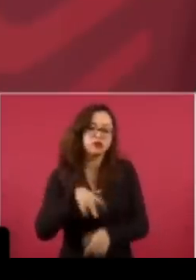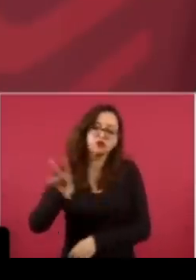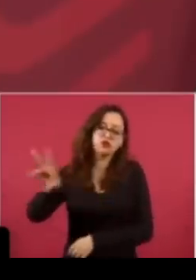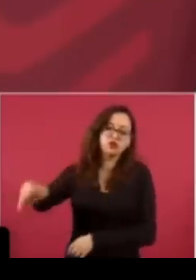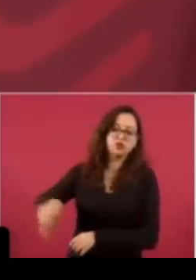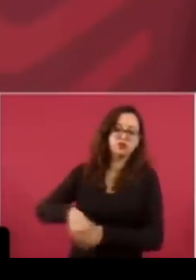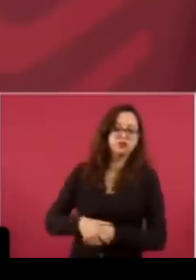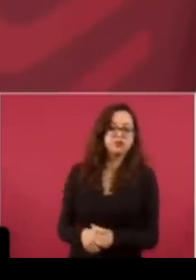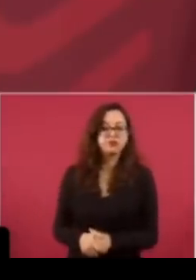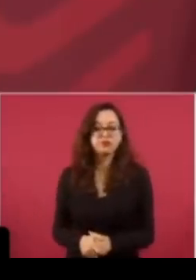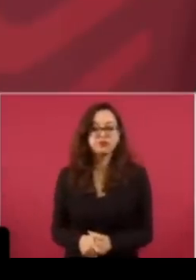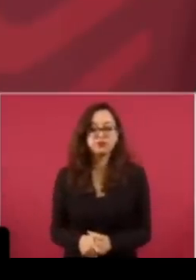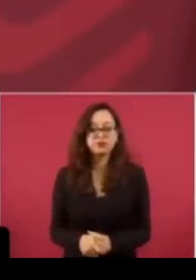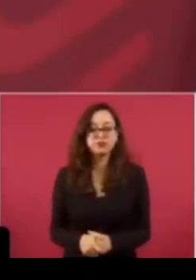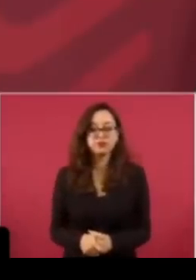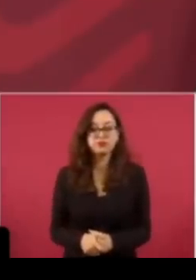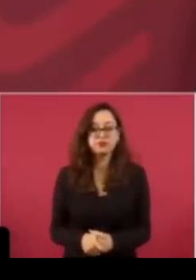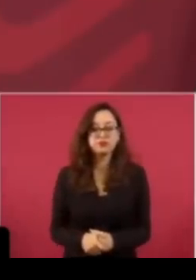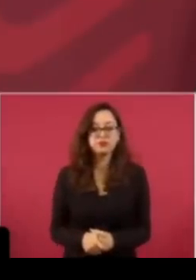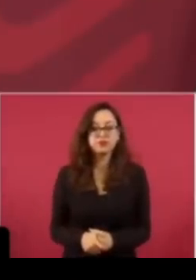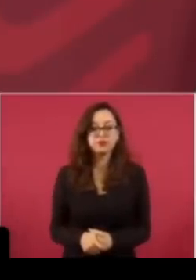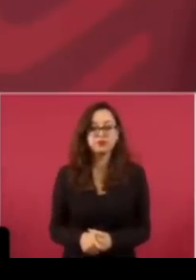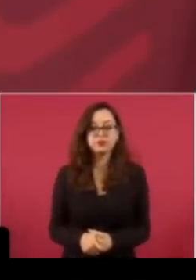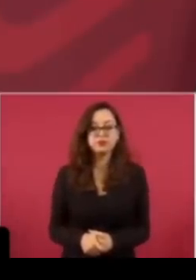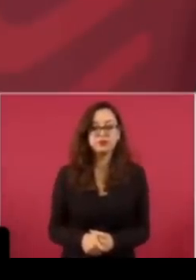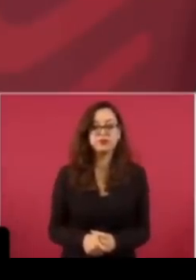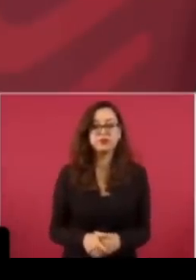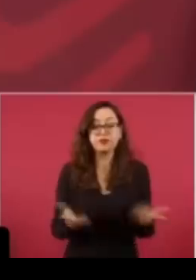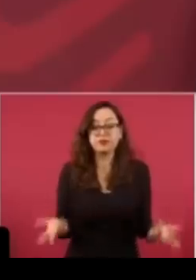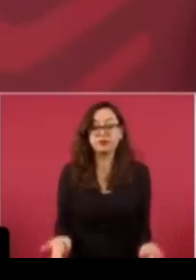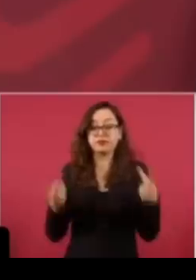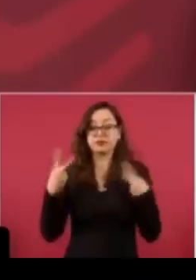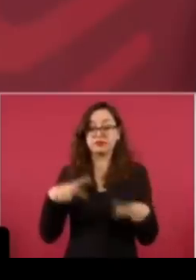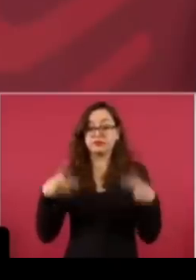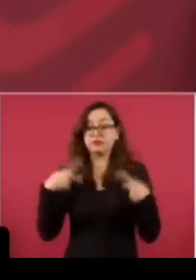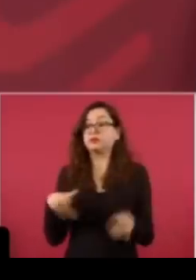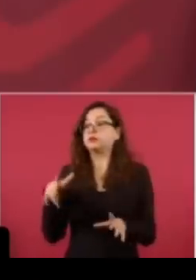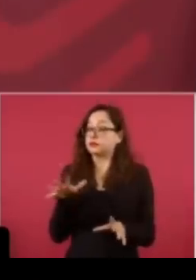que no puedan el pueblo